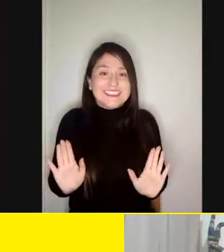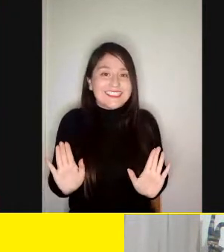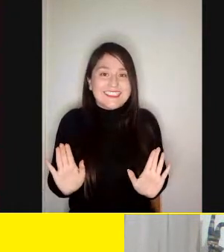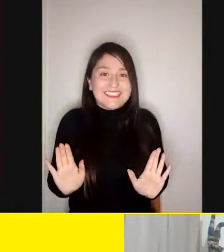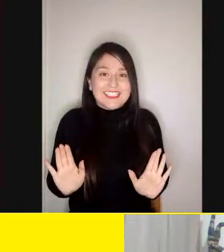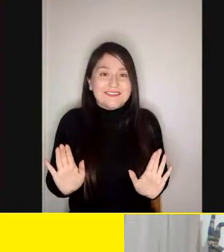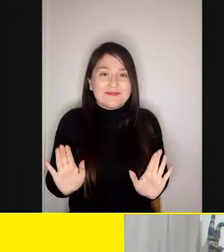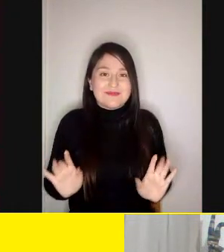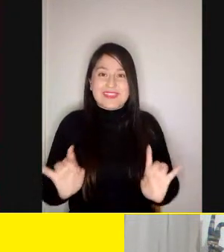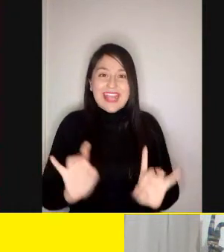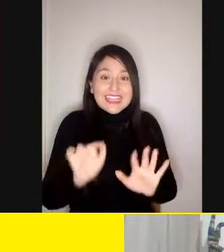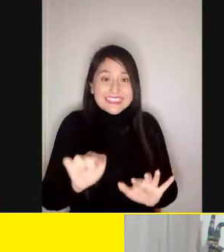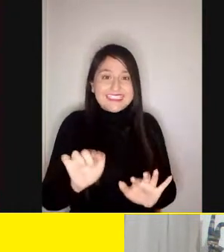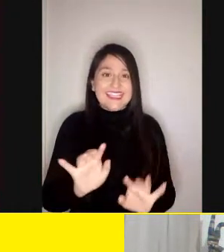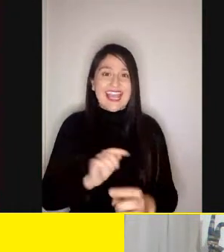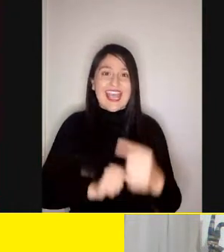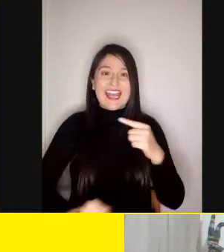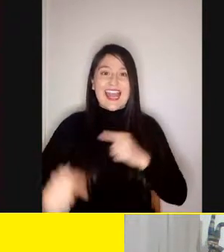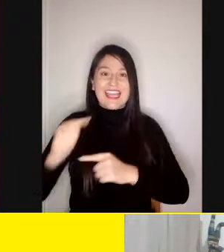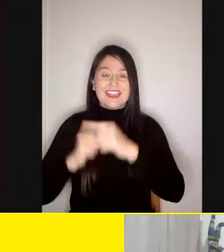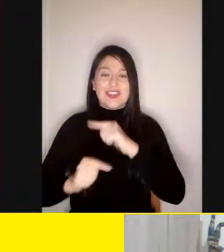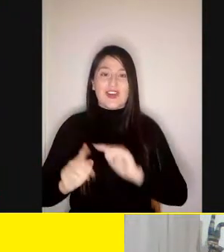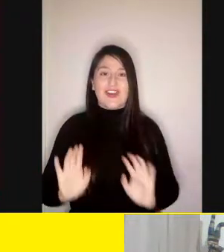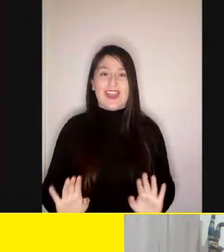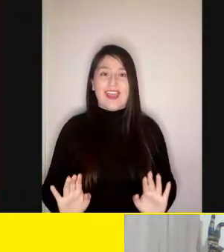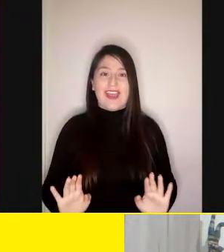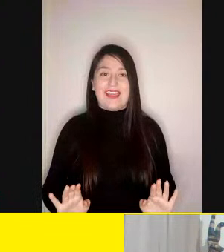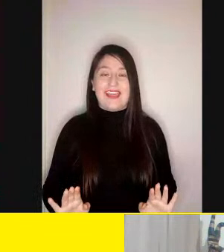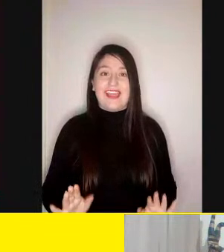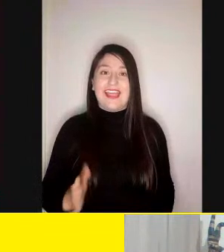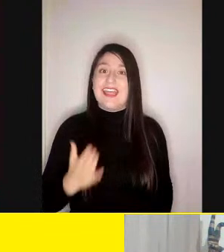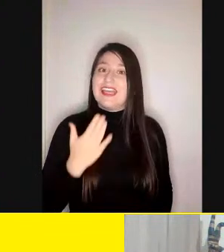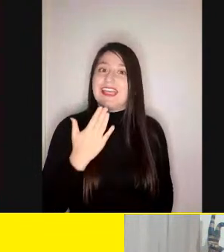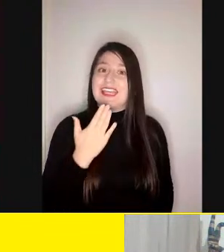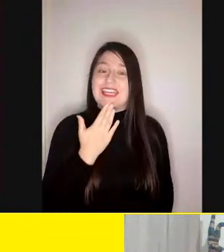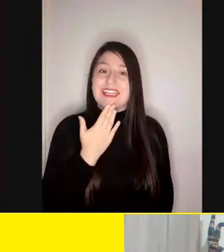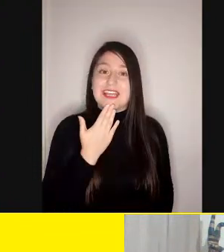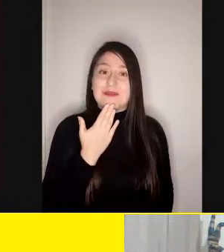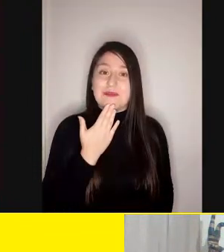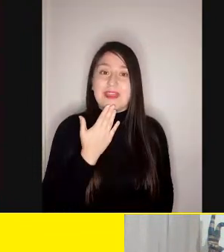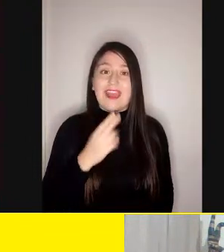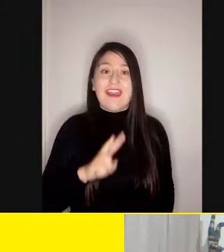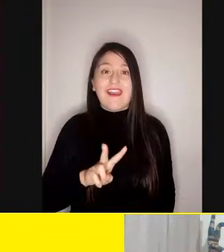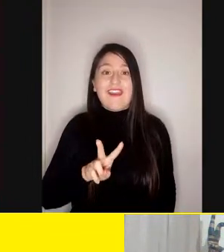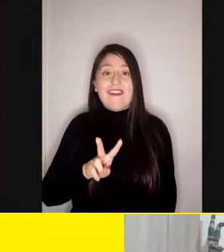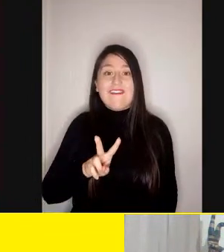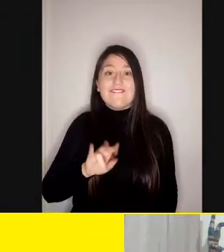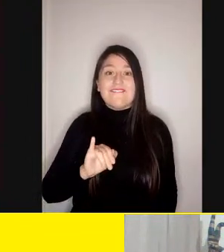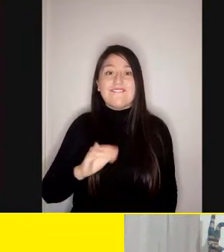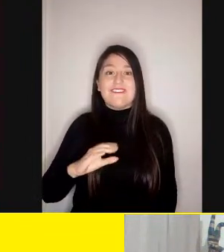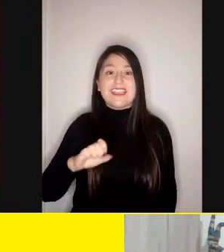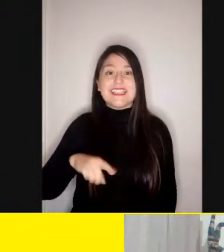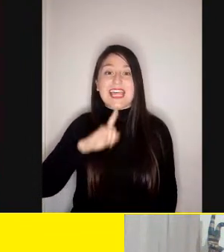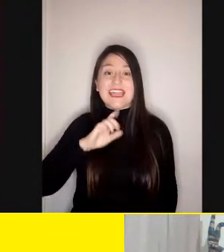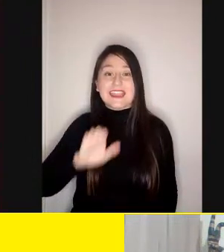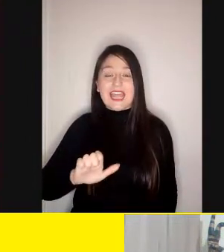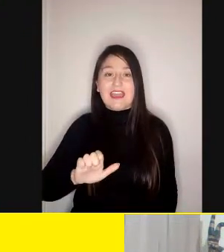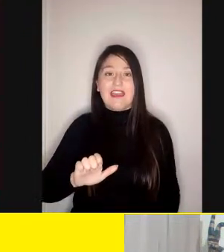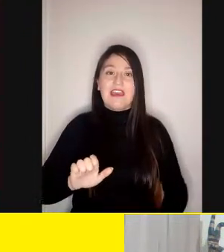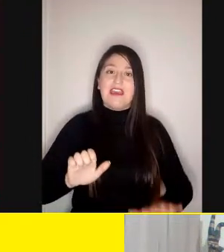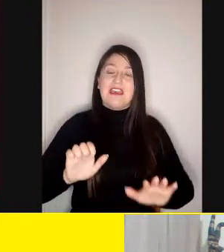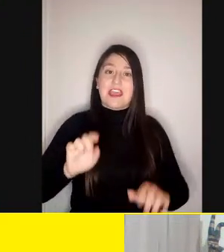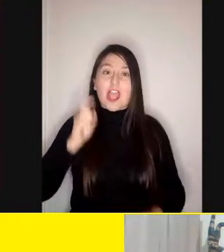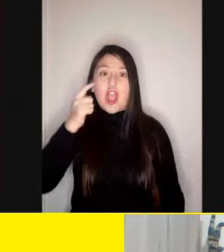Esa es la historia. Y luego nos tocó don Vicente, que vinimos a conocer 10, 12 años después. O sea...